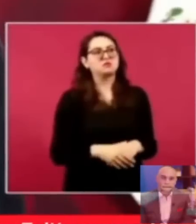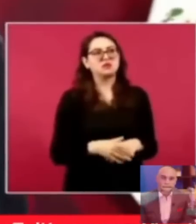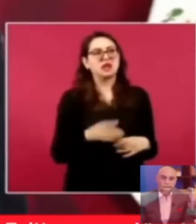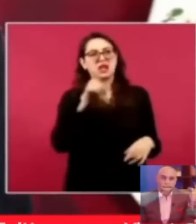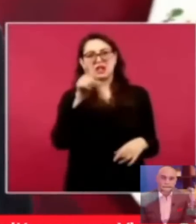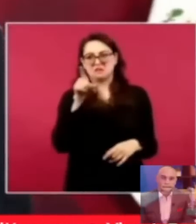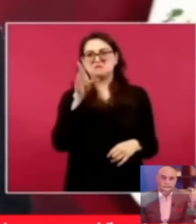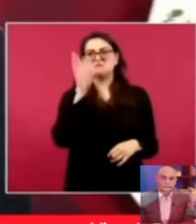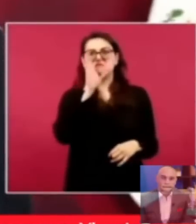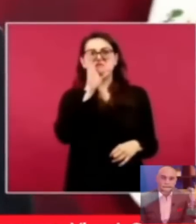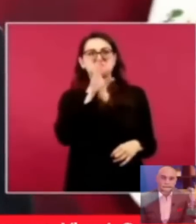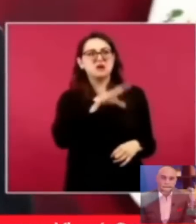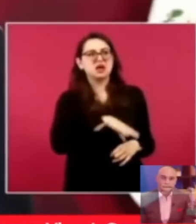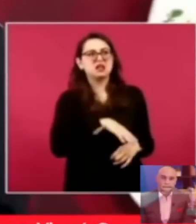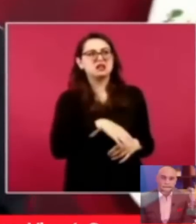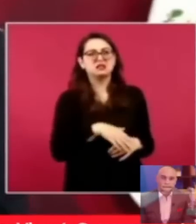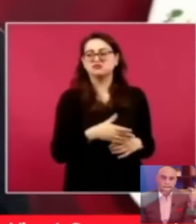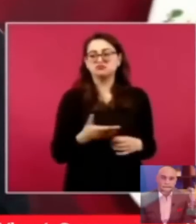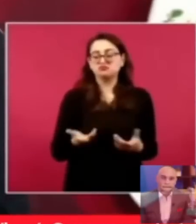no mienten